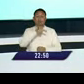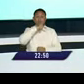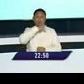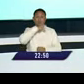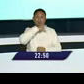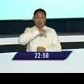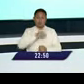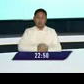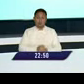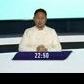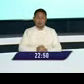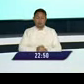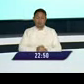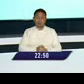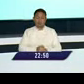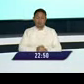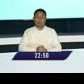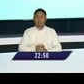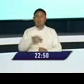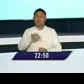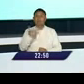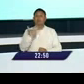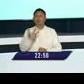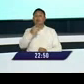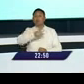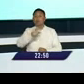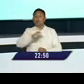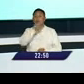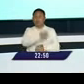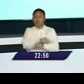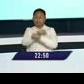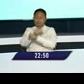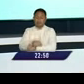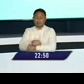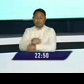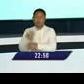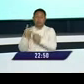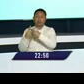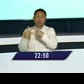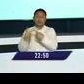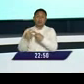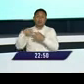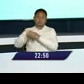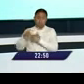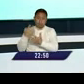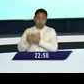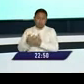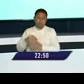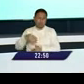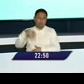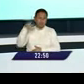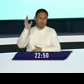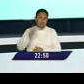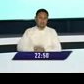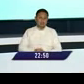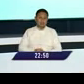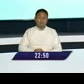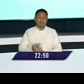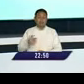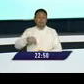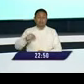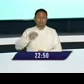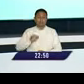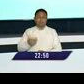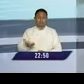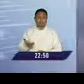Manabí. De este suceso, 3 personas fueron detenidas. 2 de ellas presentan un amplio historial delictivo. Detalles